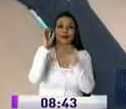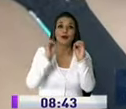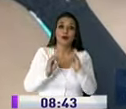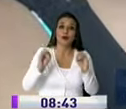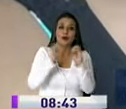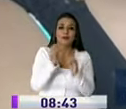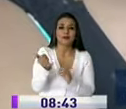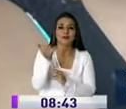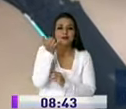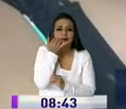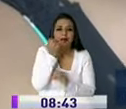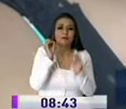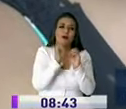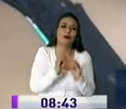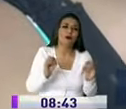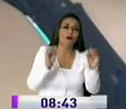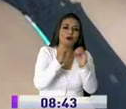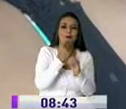me dice mami.